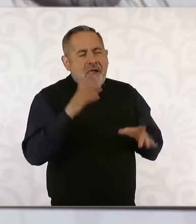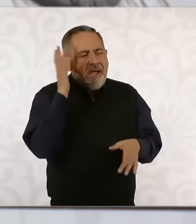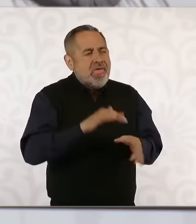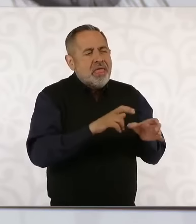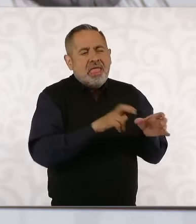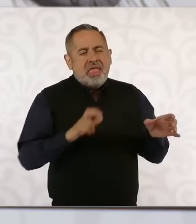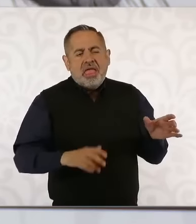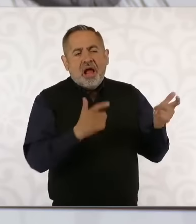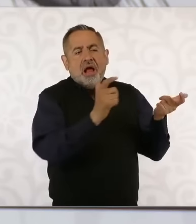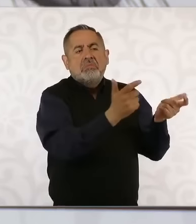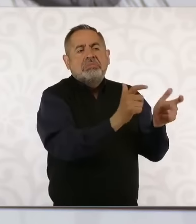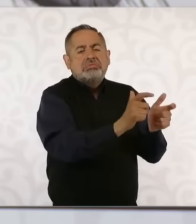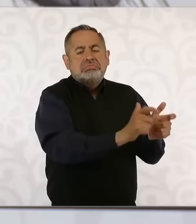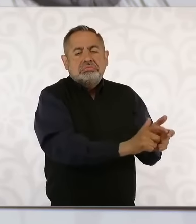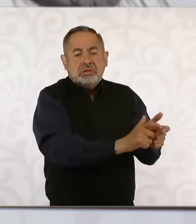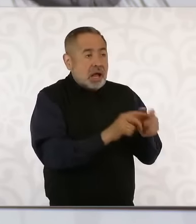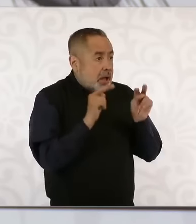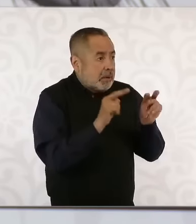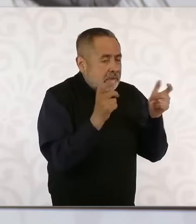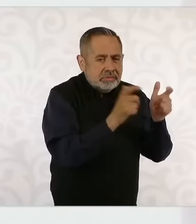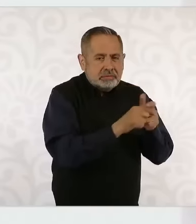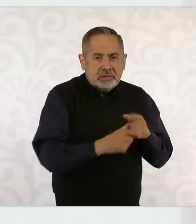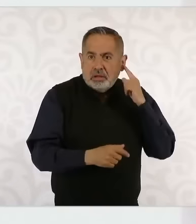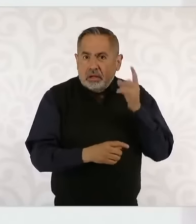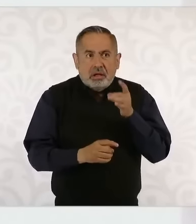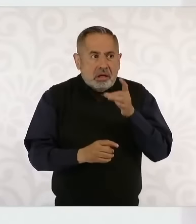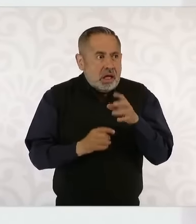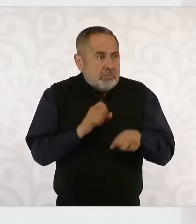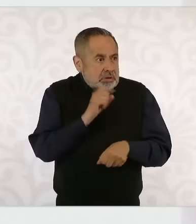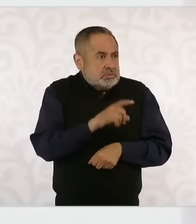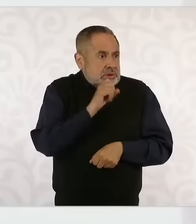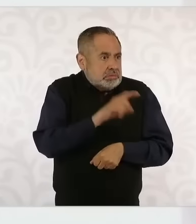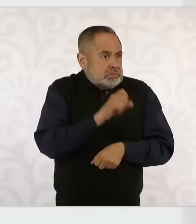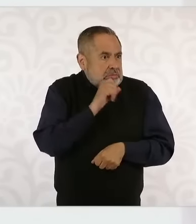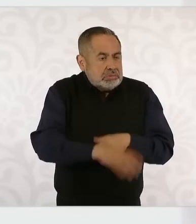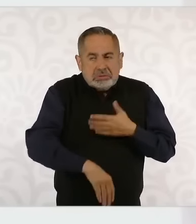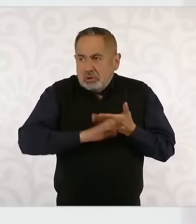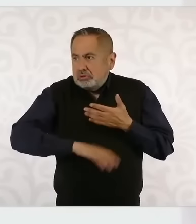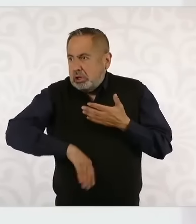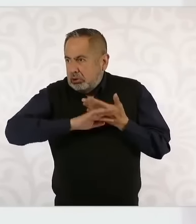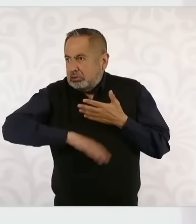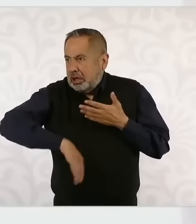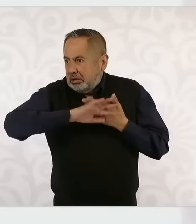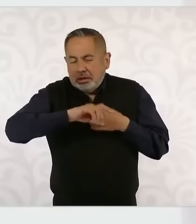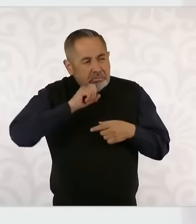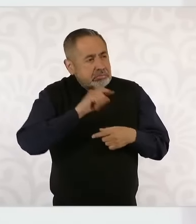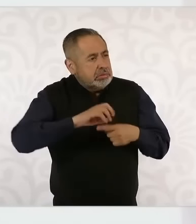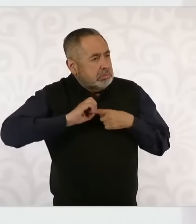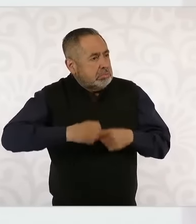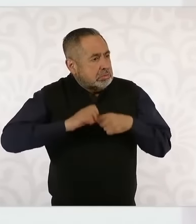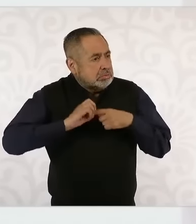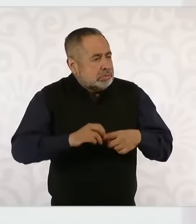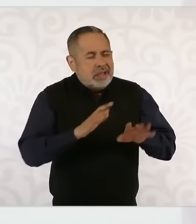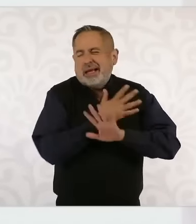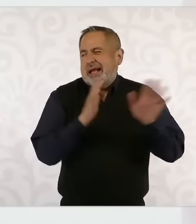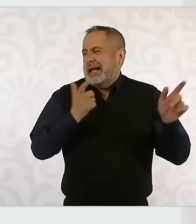La verdad, porque pues, imagínense, estar oyendo todo el día lo mismo, pues no, la gente no